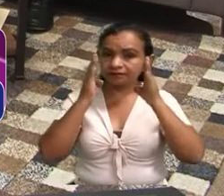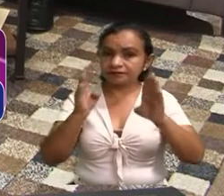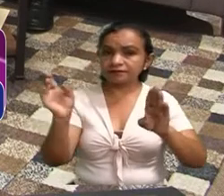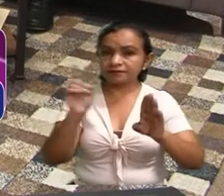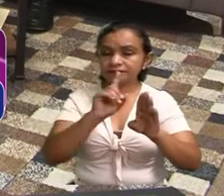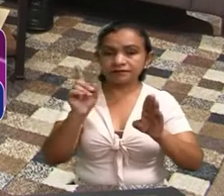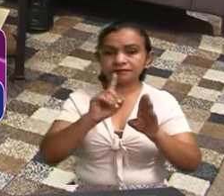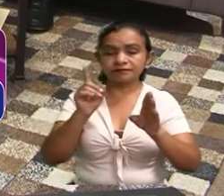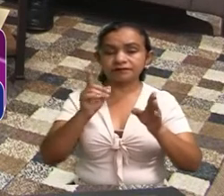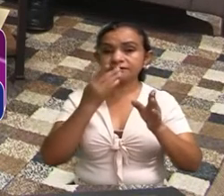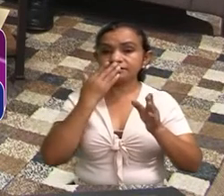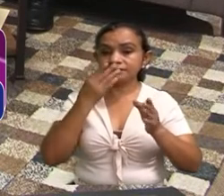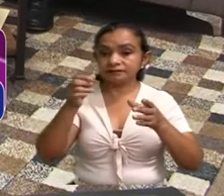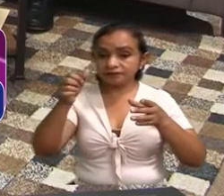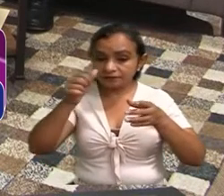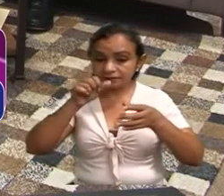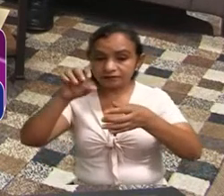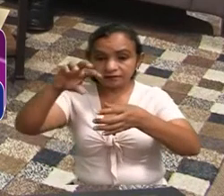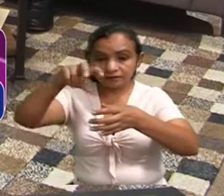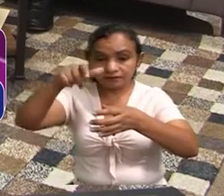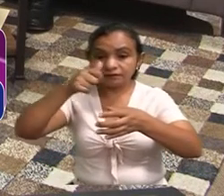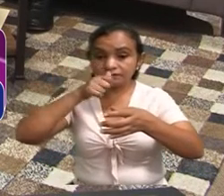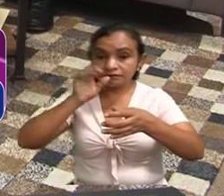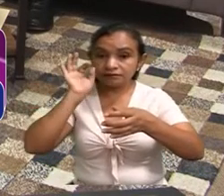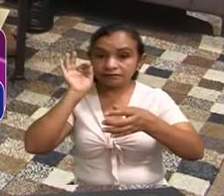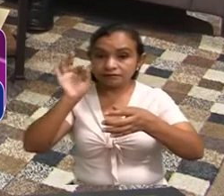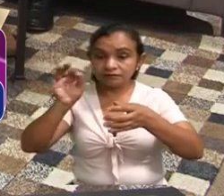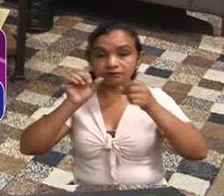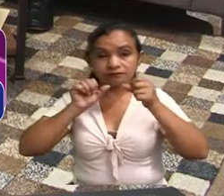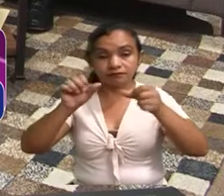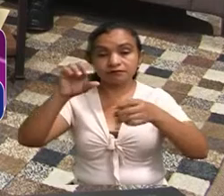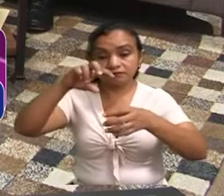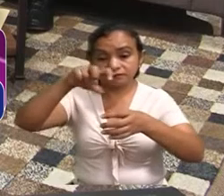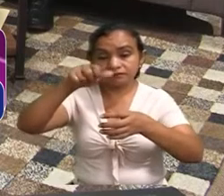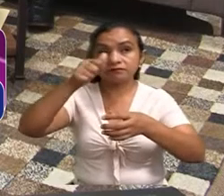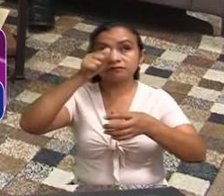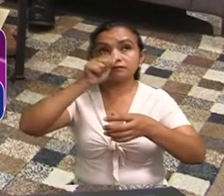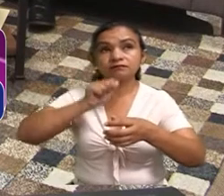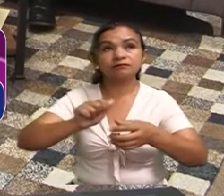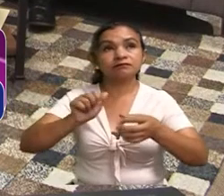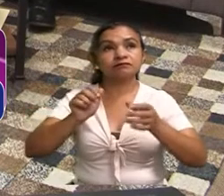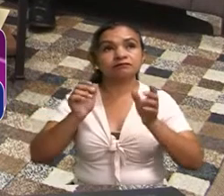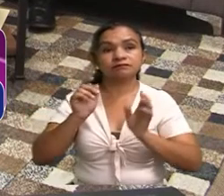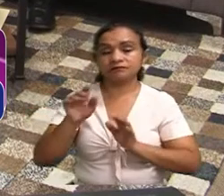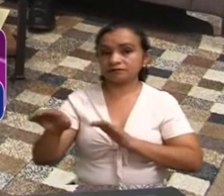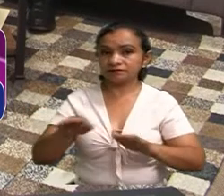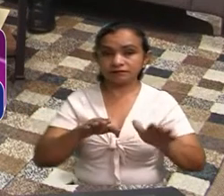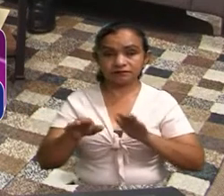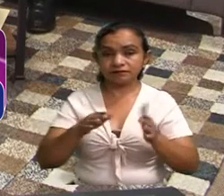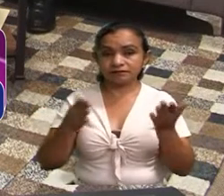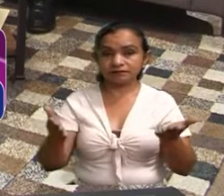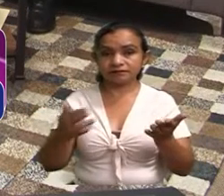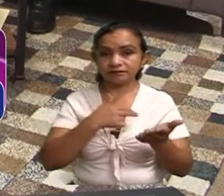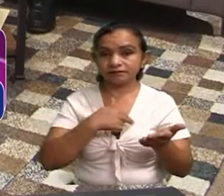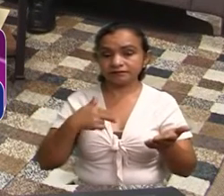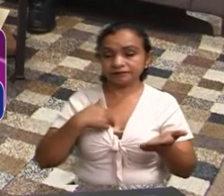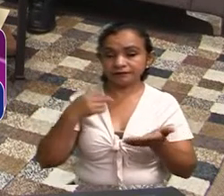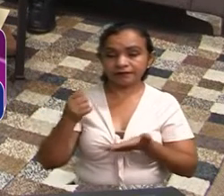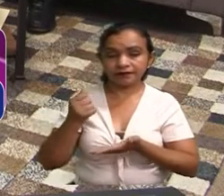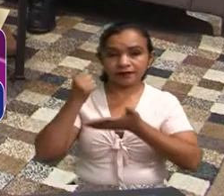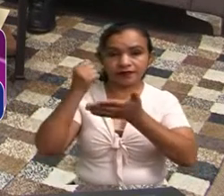la calidad, la cantidad, la continuidad del servicio. Nosotros no podemos estar haciendo